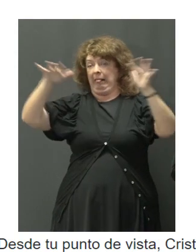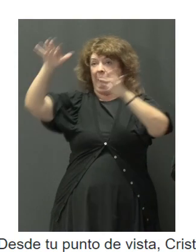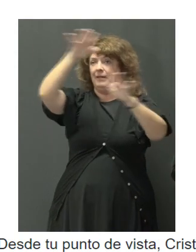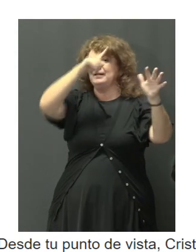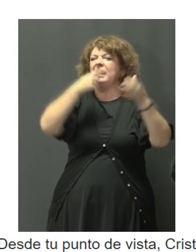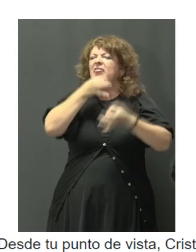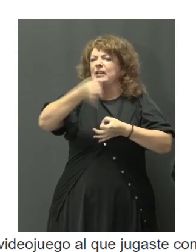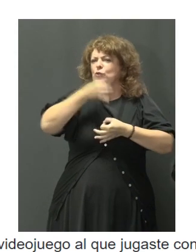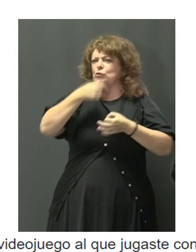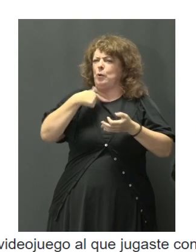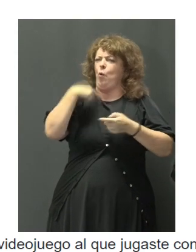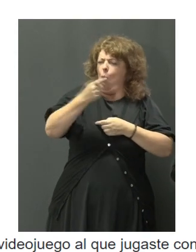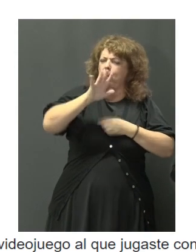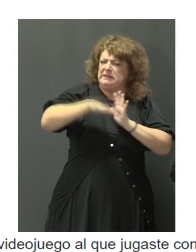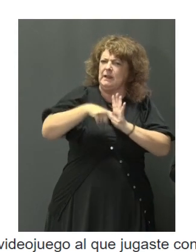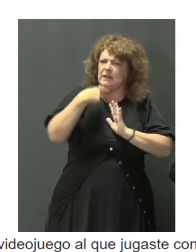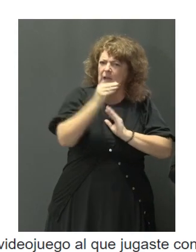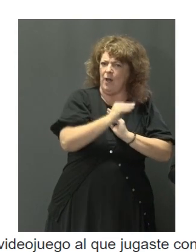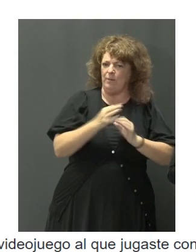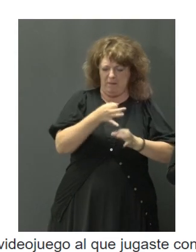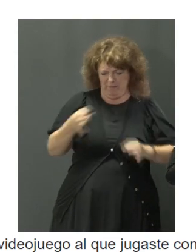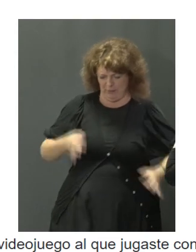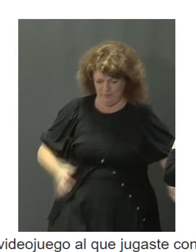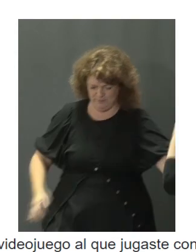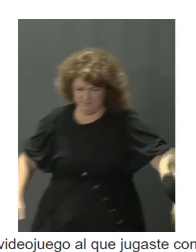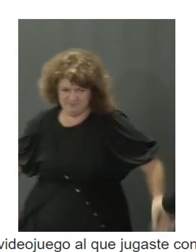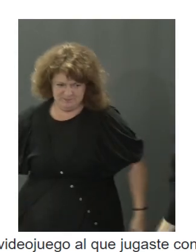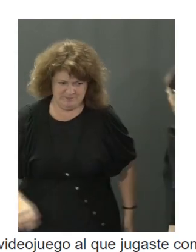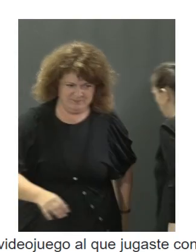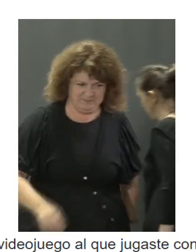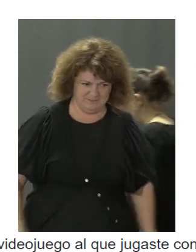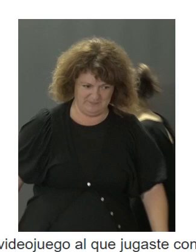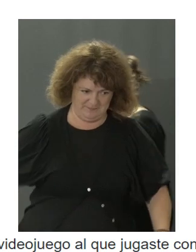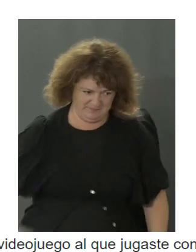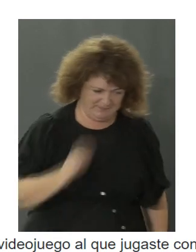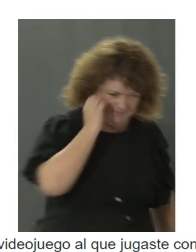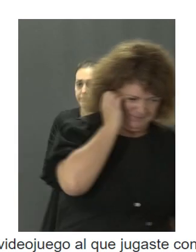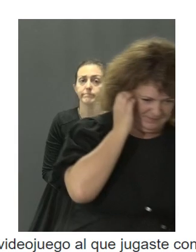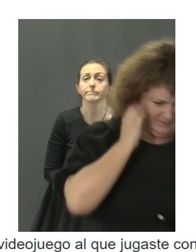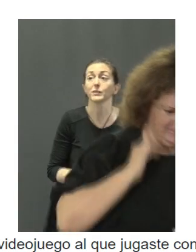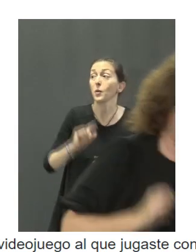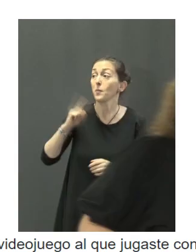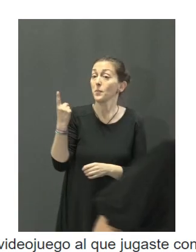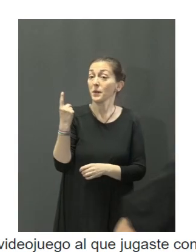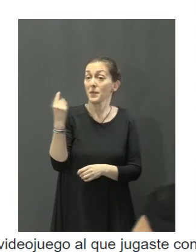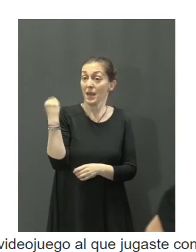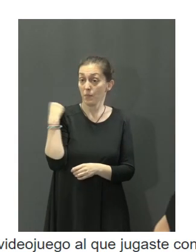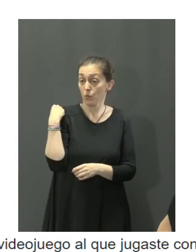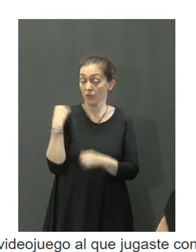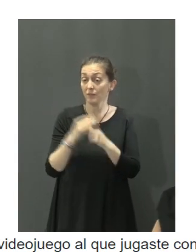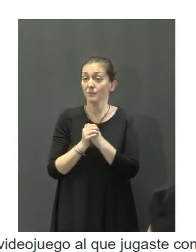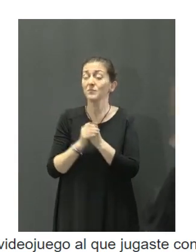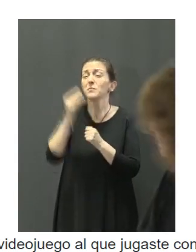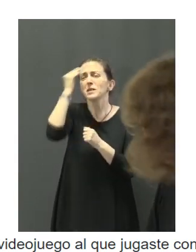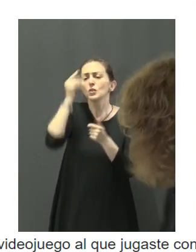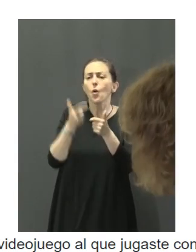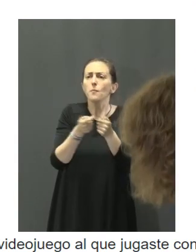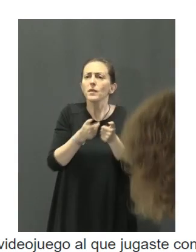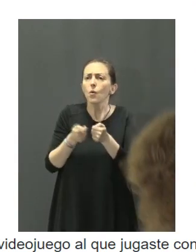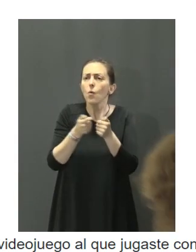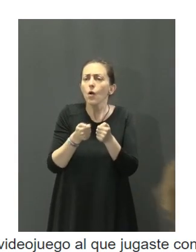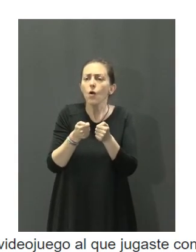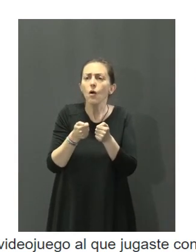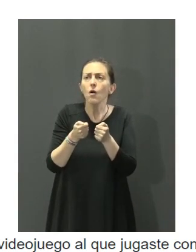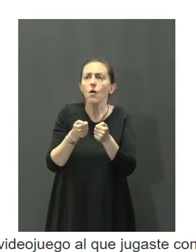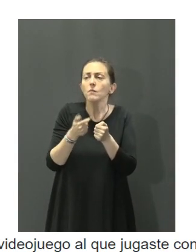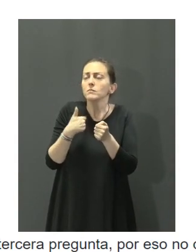tu discurso, pero te la hago un poquito después. Perfecto. Pues partiendo de la primera pregunta que me haces, creo que los videojuegos son el